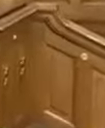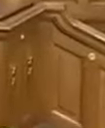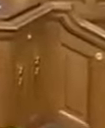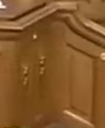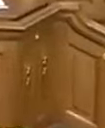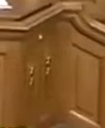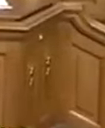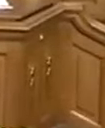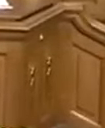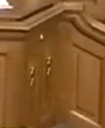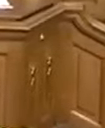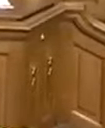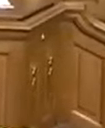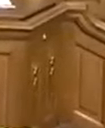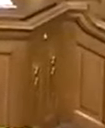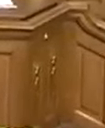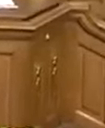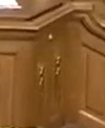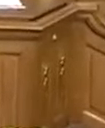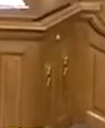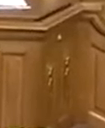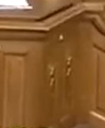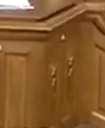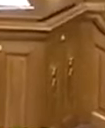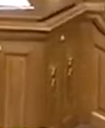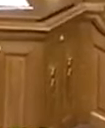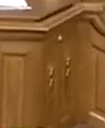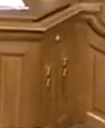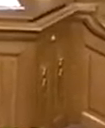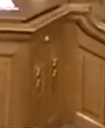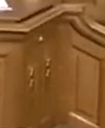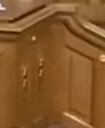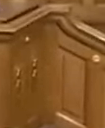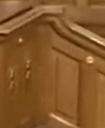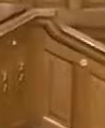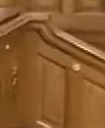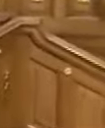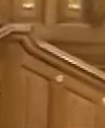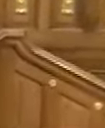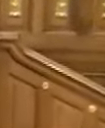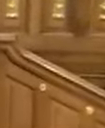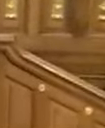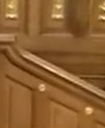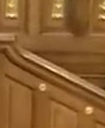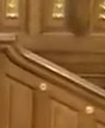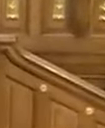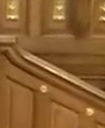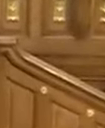Vamos.